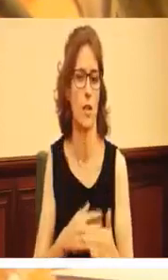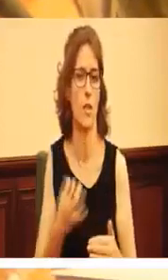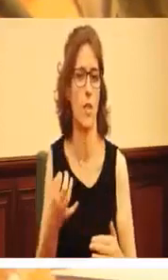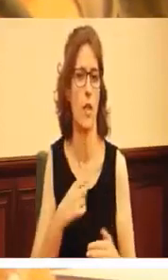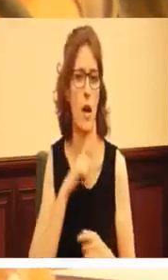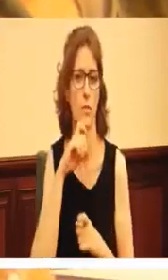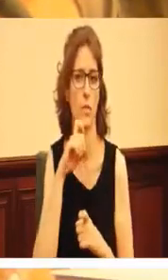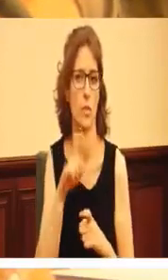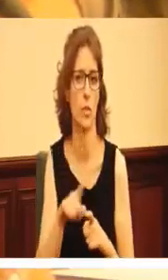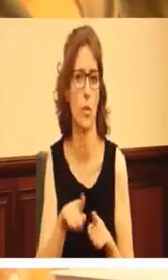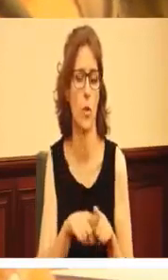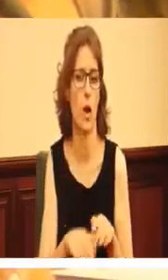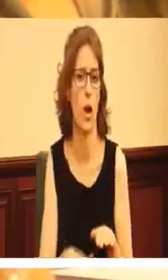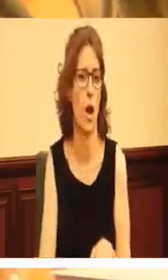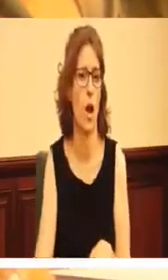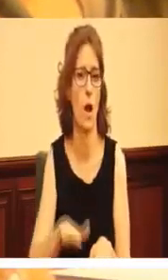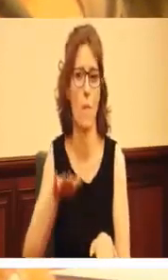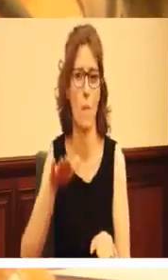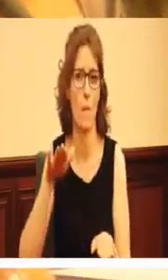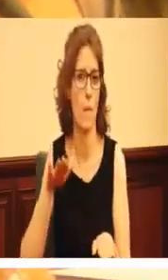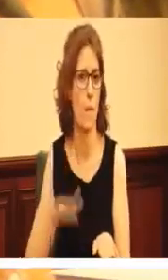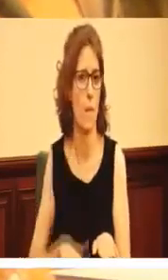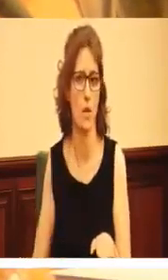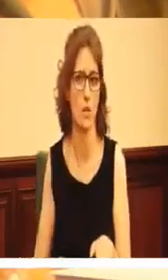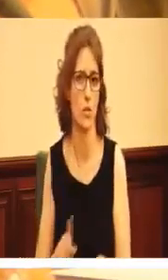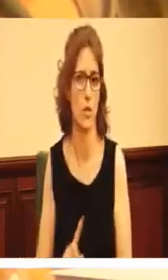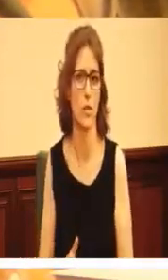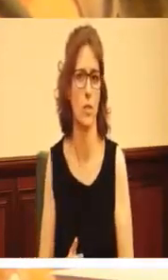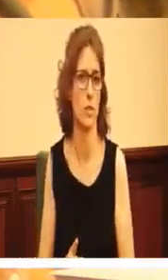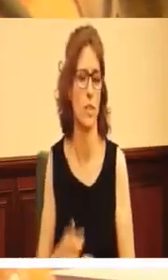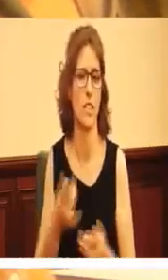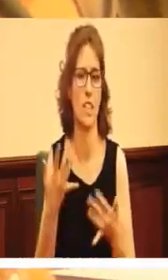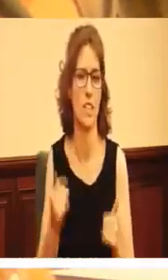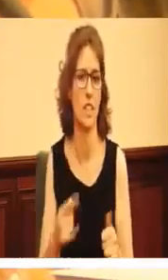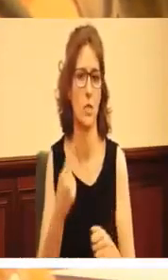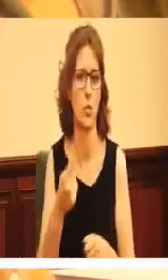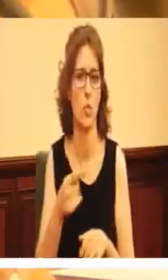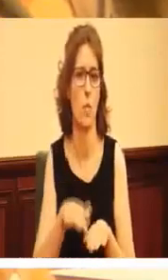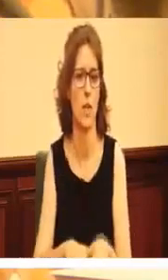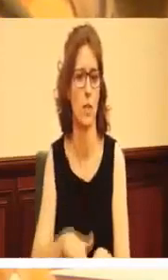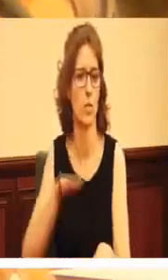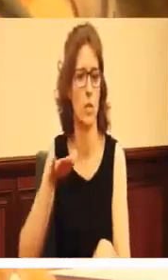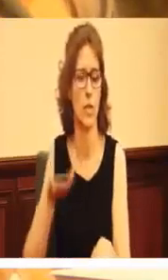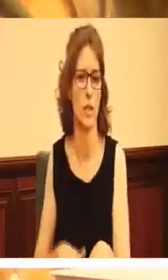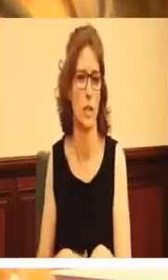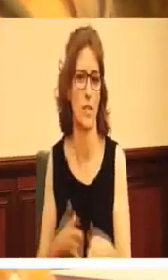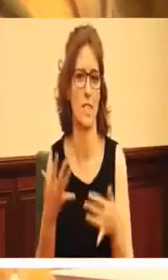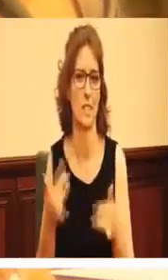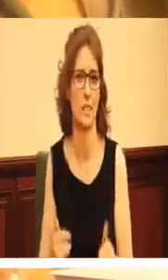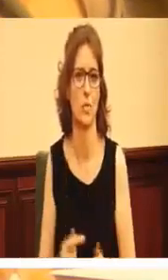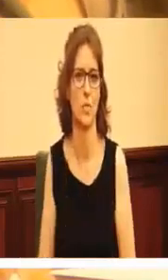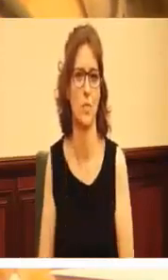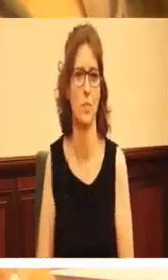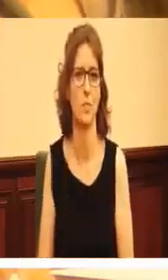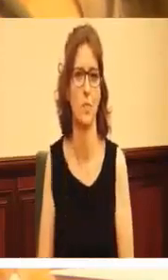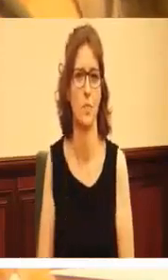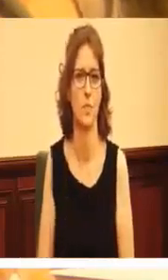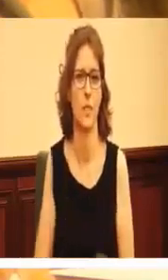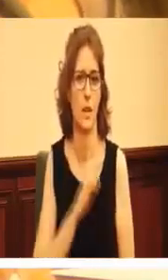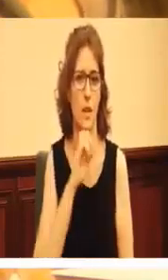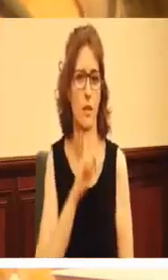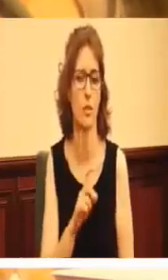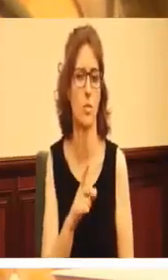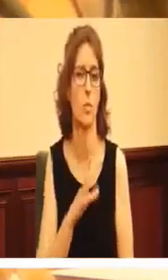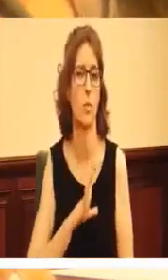dar ni un paso atrás, ni un paso atrás. Y ustedes,